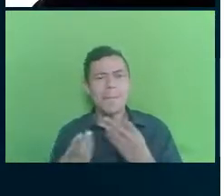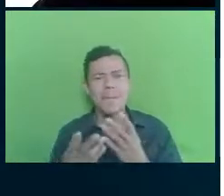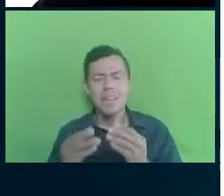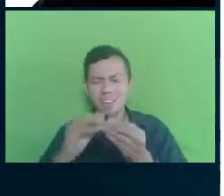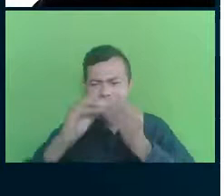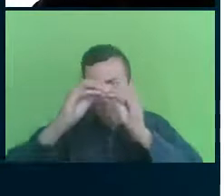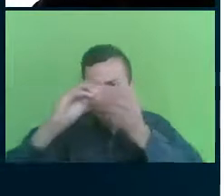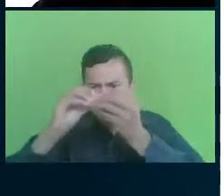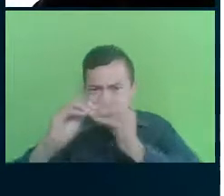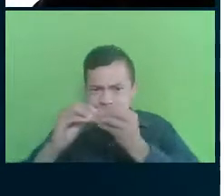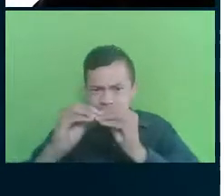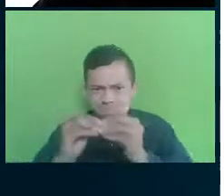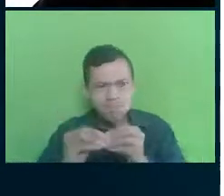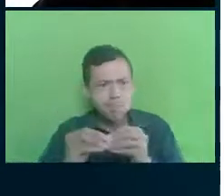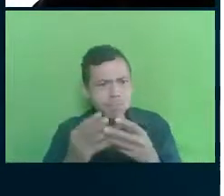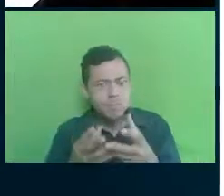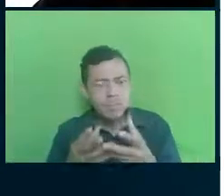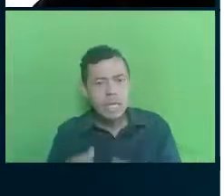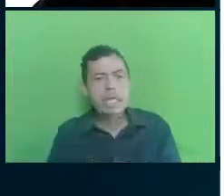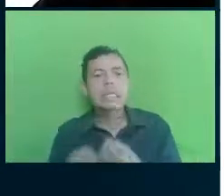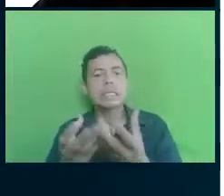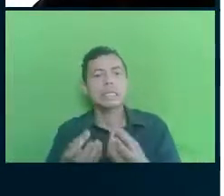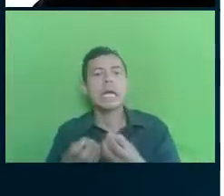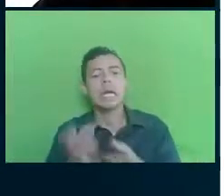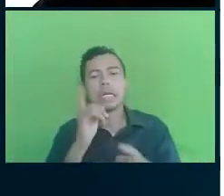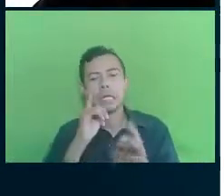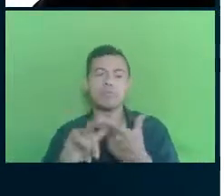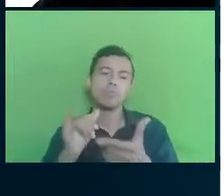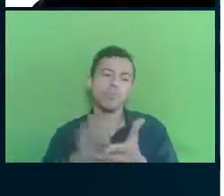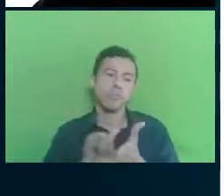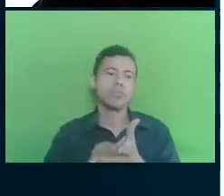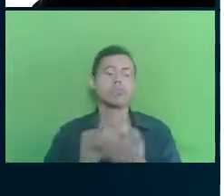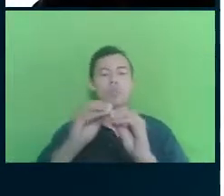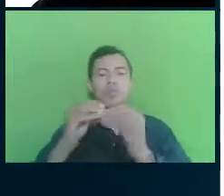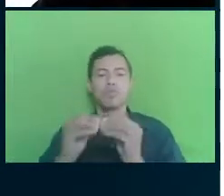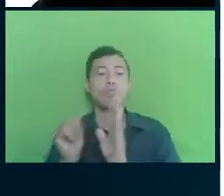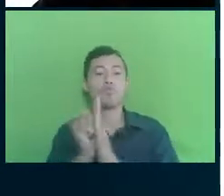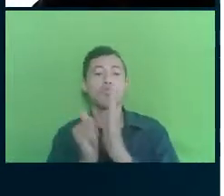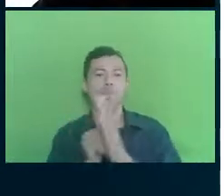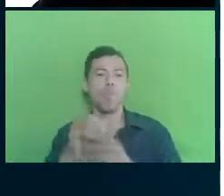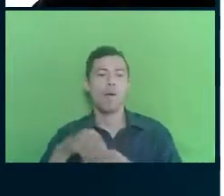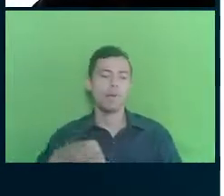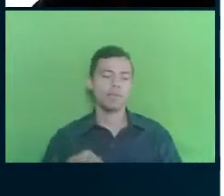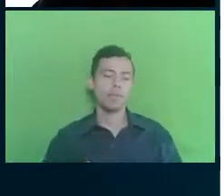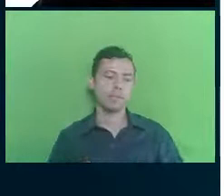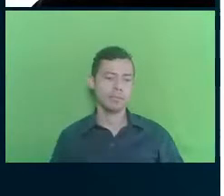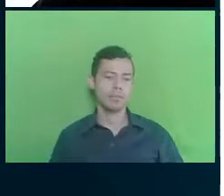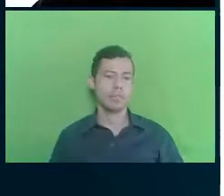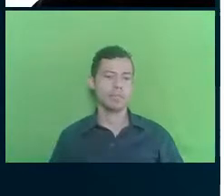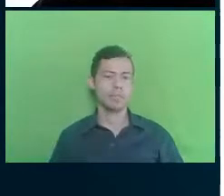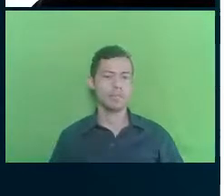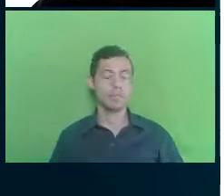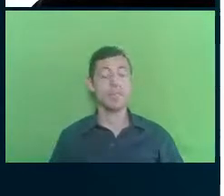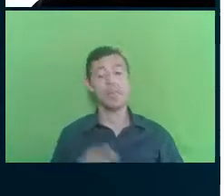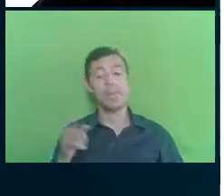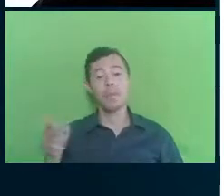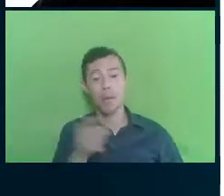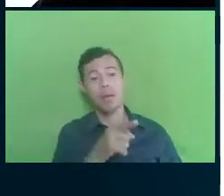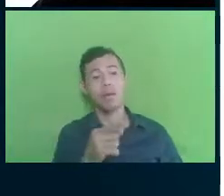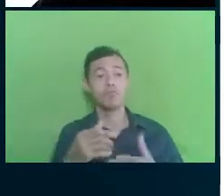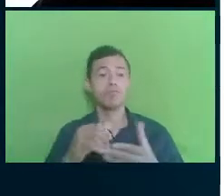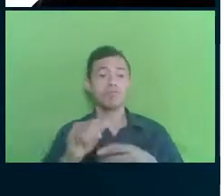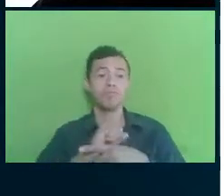construimos algoritmos tiene mucho que ver con cómo nosotros hoy en día construimos software. Y esas prácticas, si no están embedidas